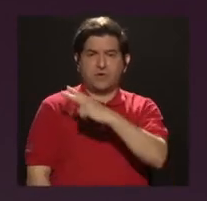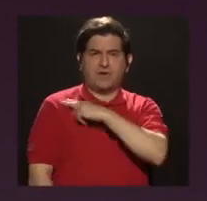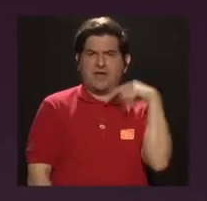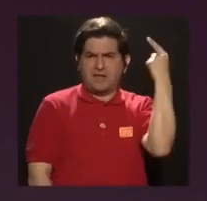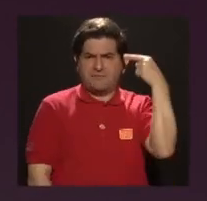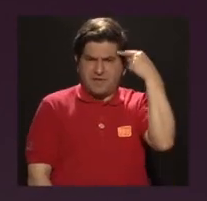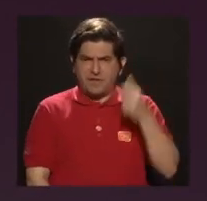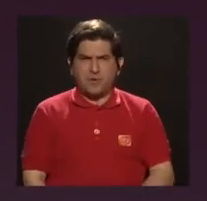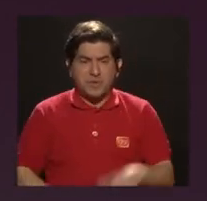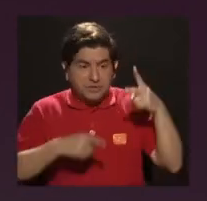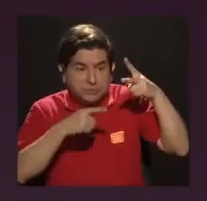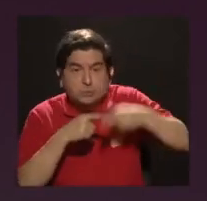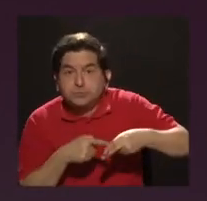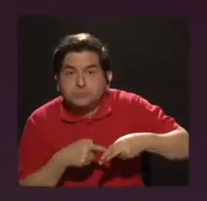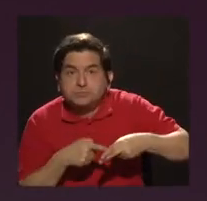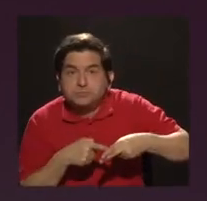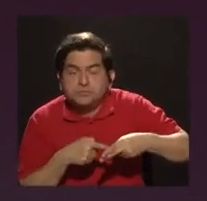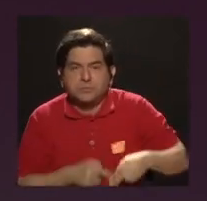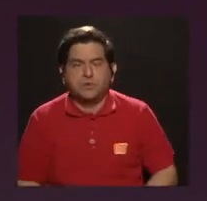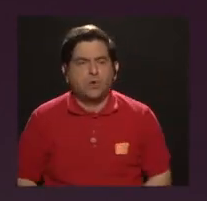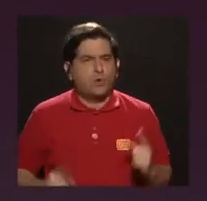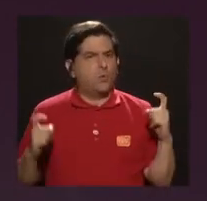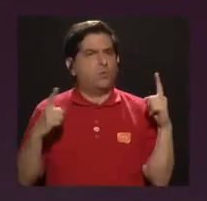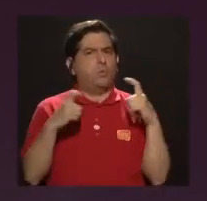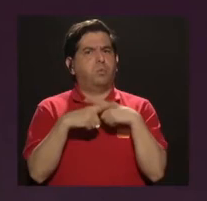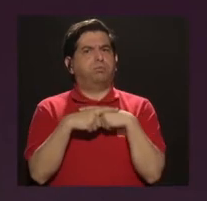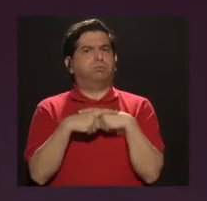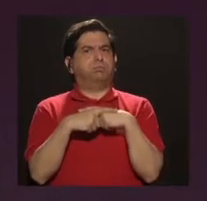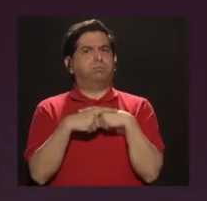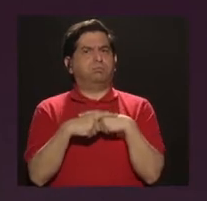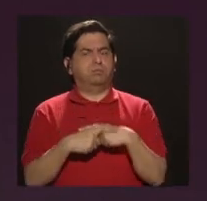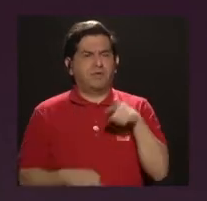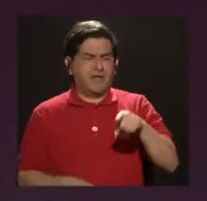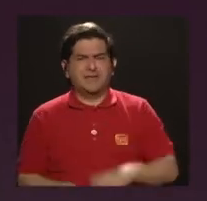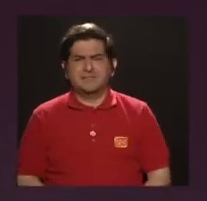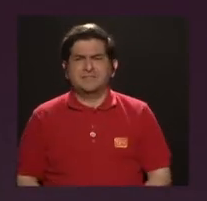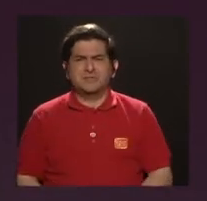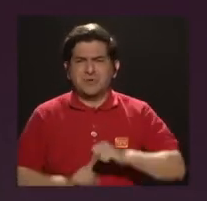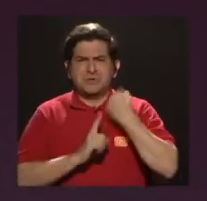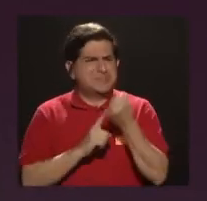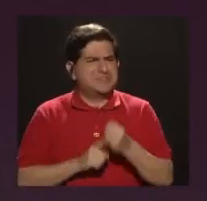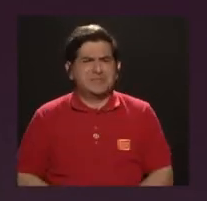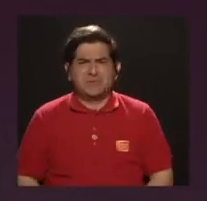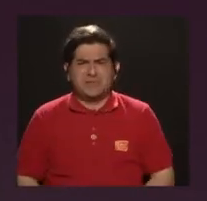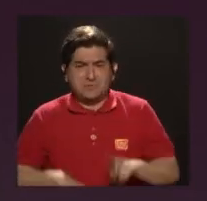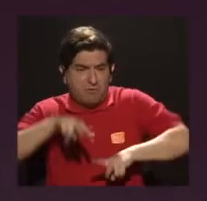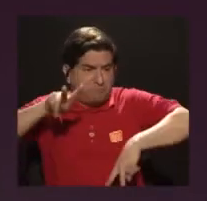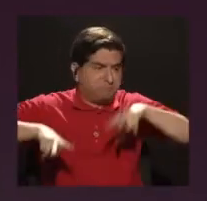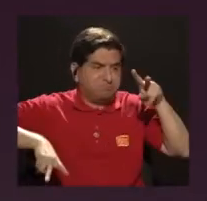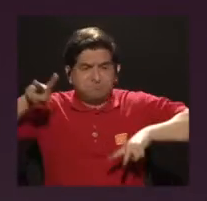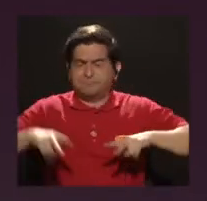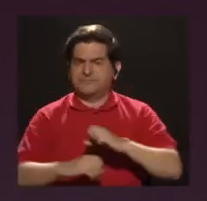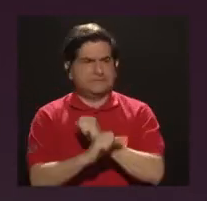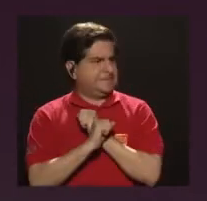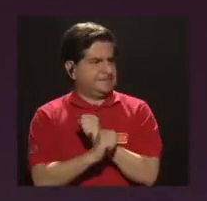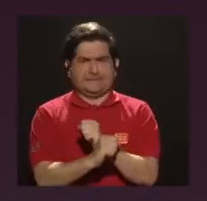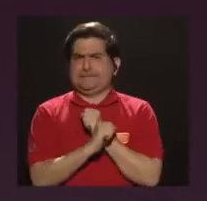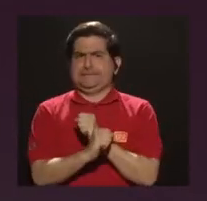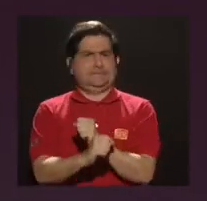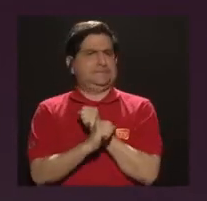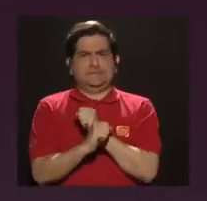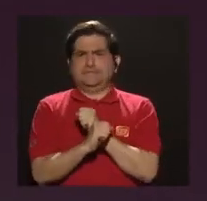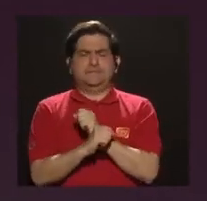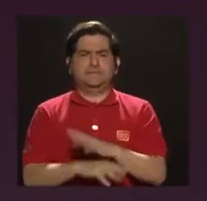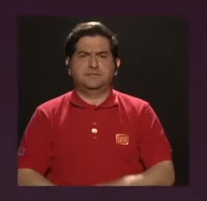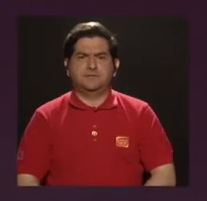es realmente el complejo genera una gran inestabilidad genera una gran inseguridad y